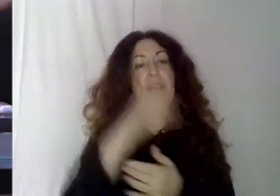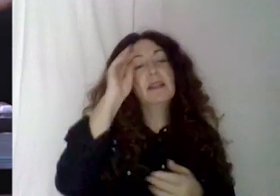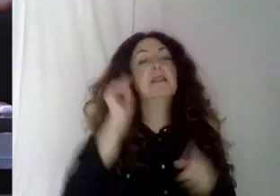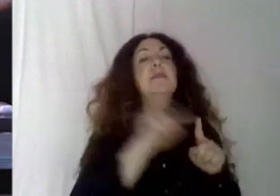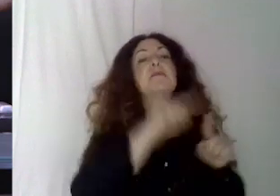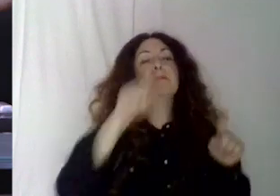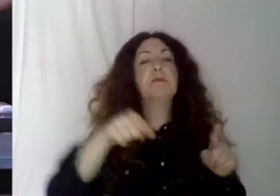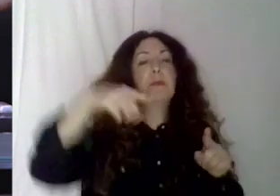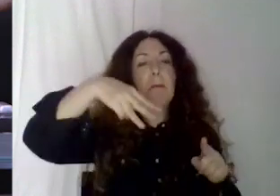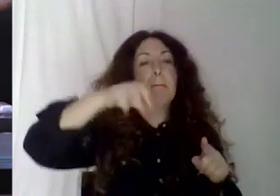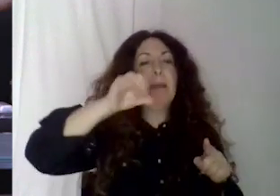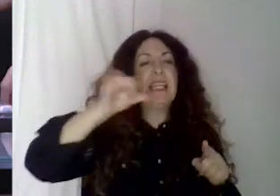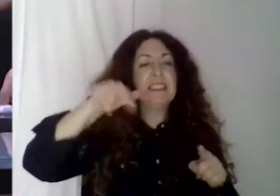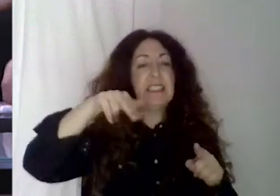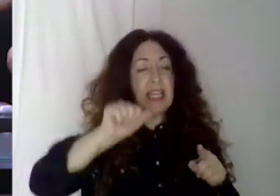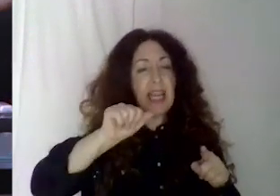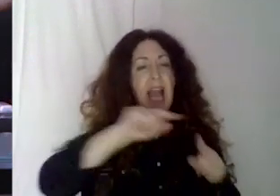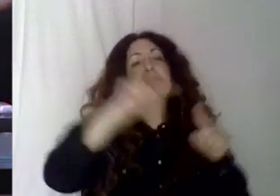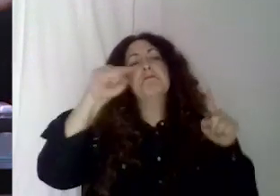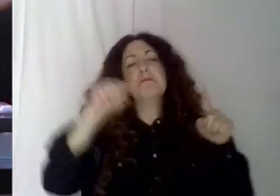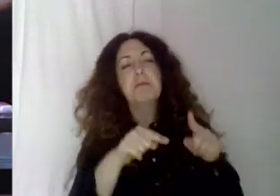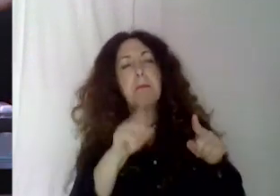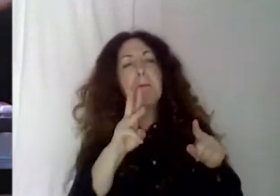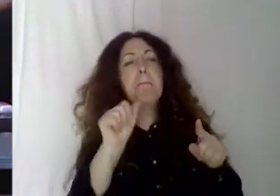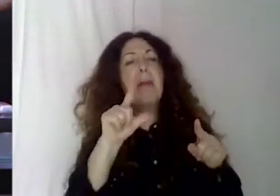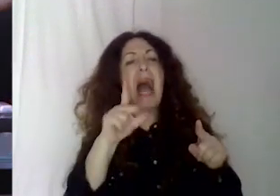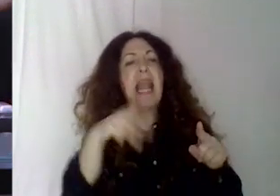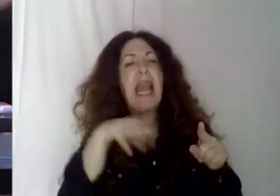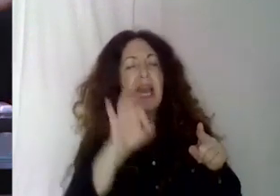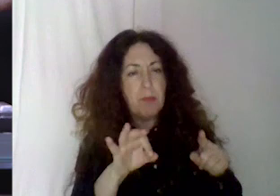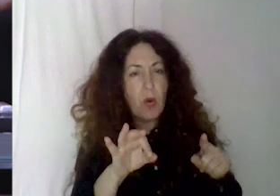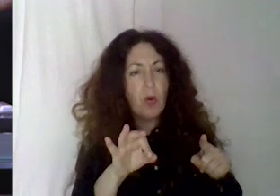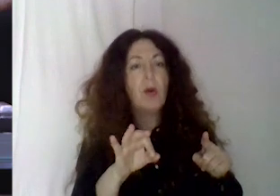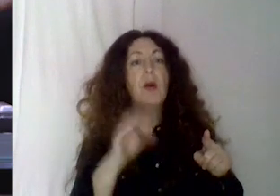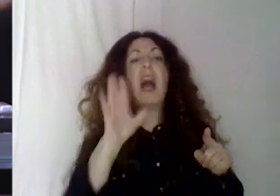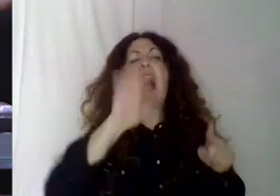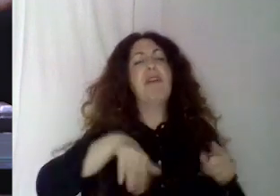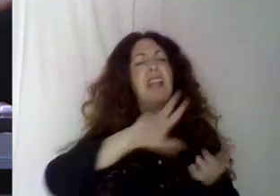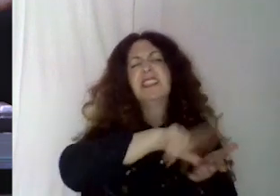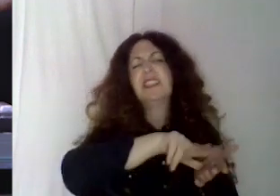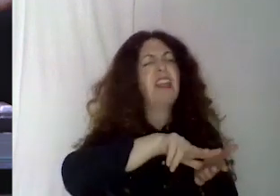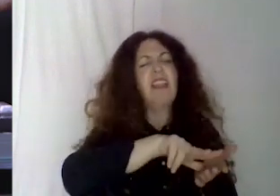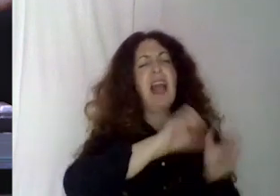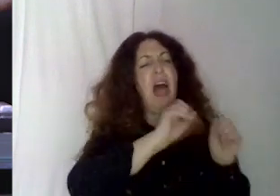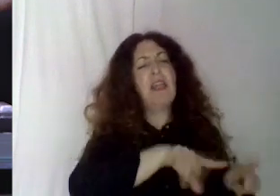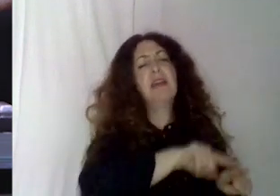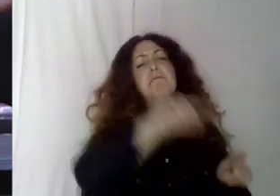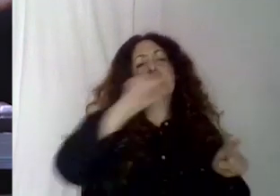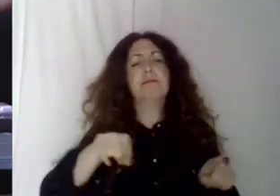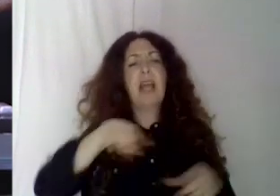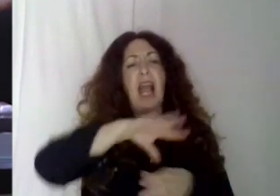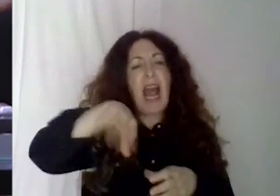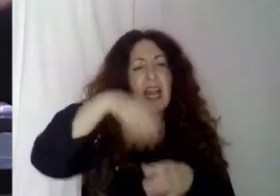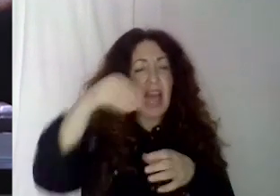Parte del puerto de Nápoles, pero una tormenta les obliga a refugiarse en el puerto de Recolano, con una pequeña